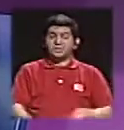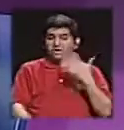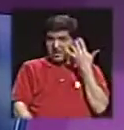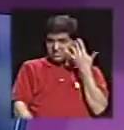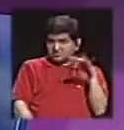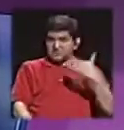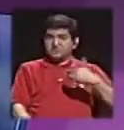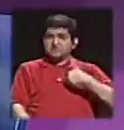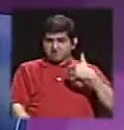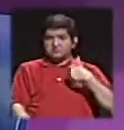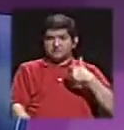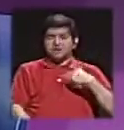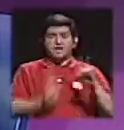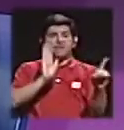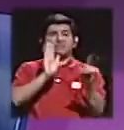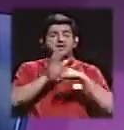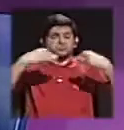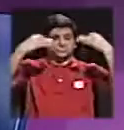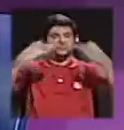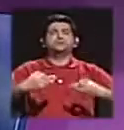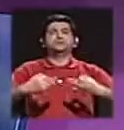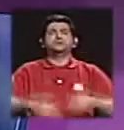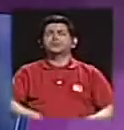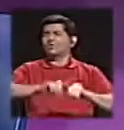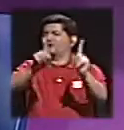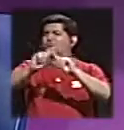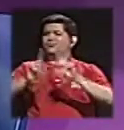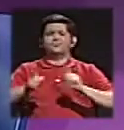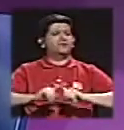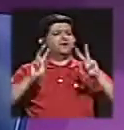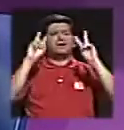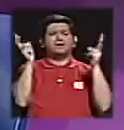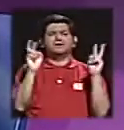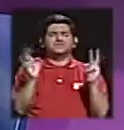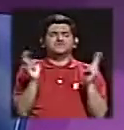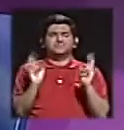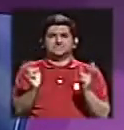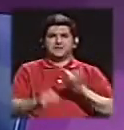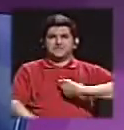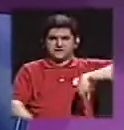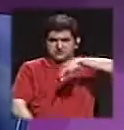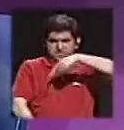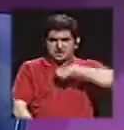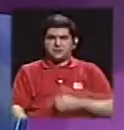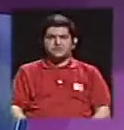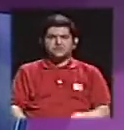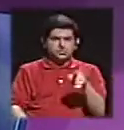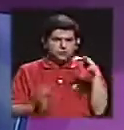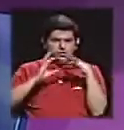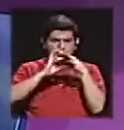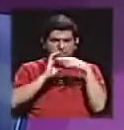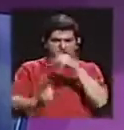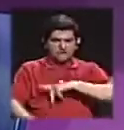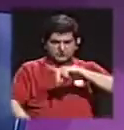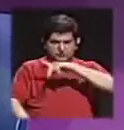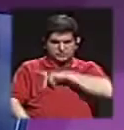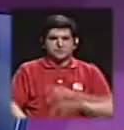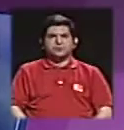parece que tenemos derecho a decidir sobre muchos temas que nos atañen